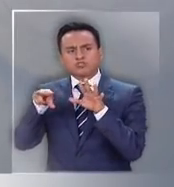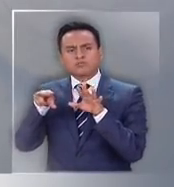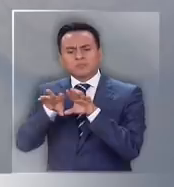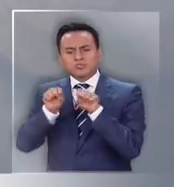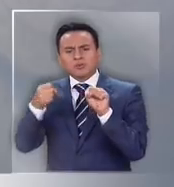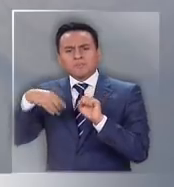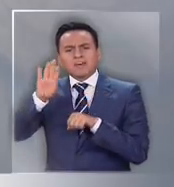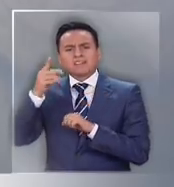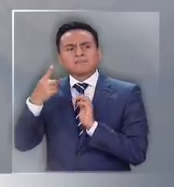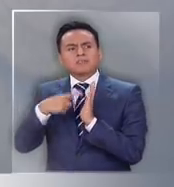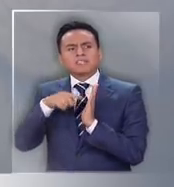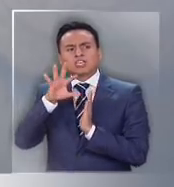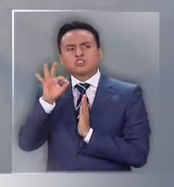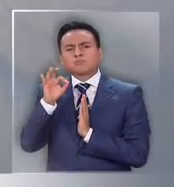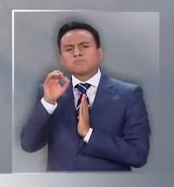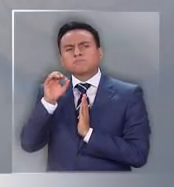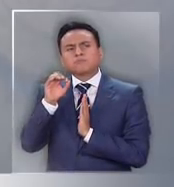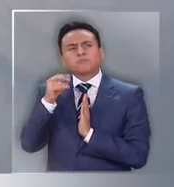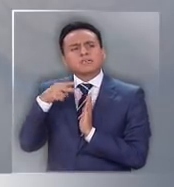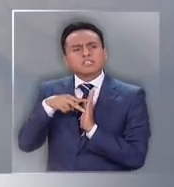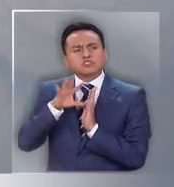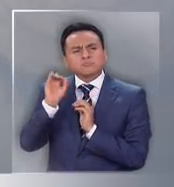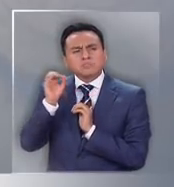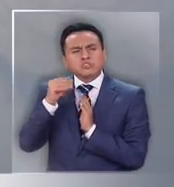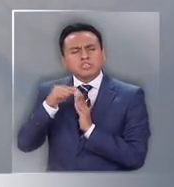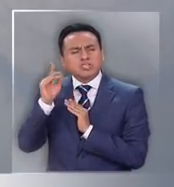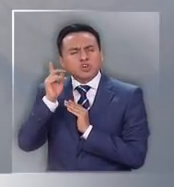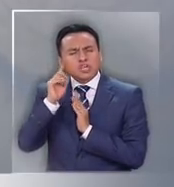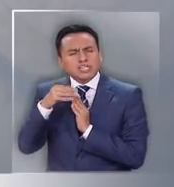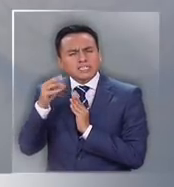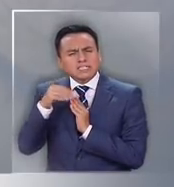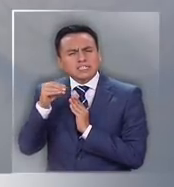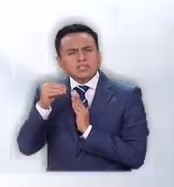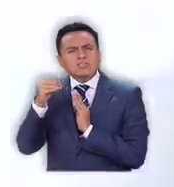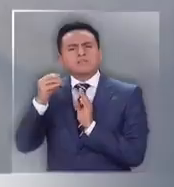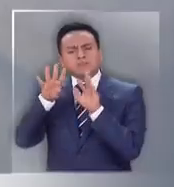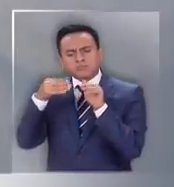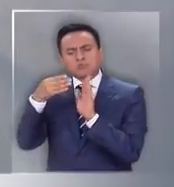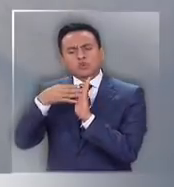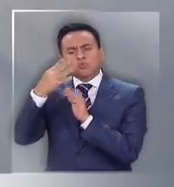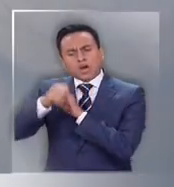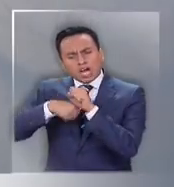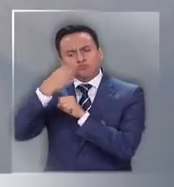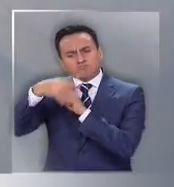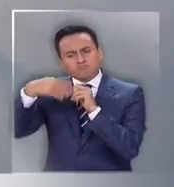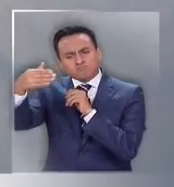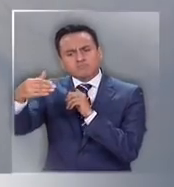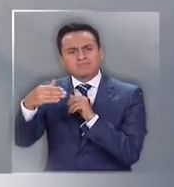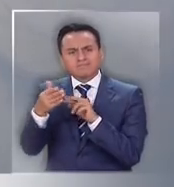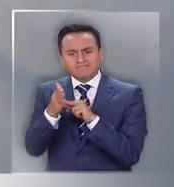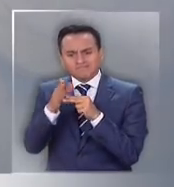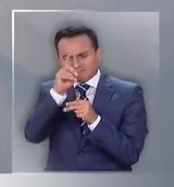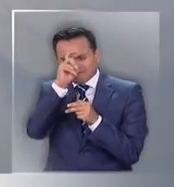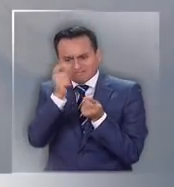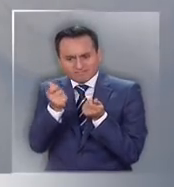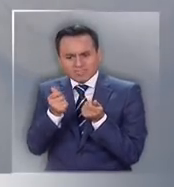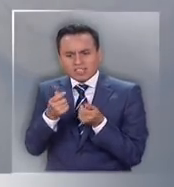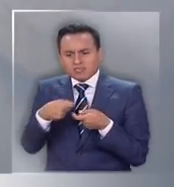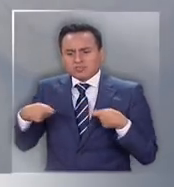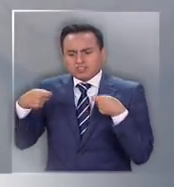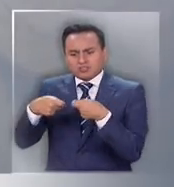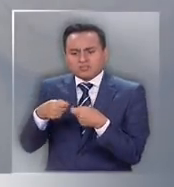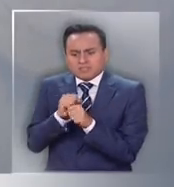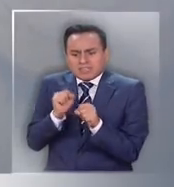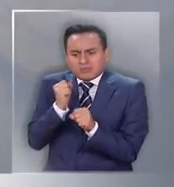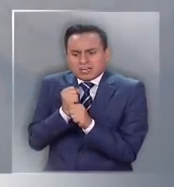por más de 1.500 millones de dólares y la cifra es similar por los próximos 4 años. Déficit hospitalario mayor al previsto, subsidios de